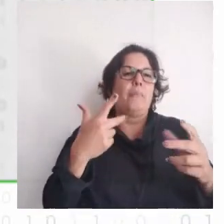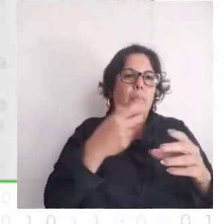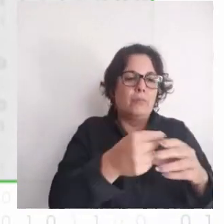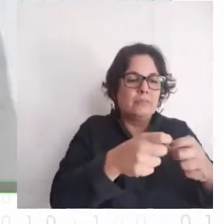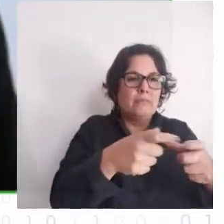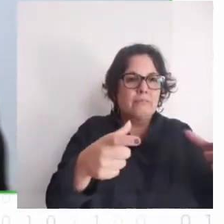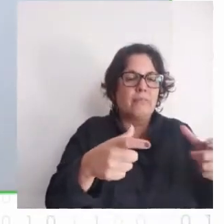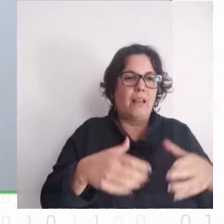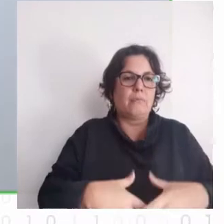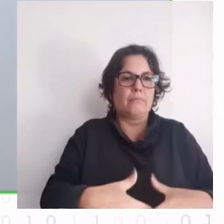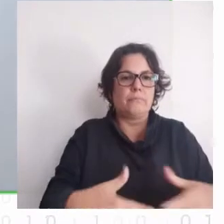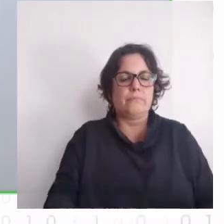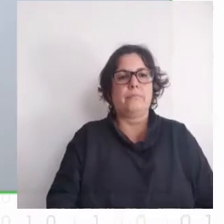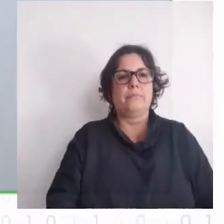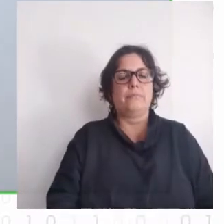Adelante.